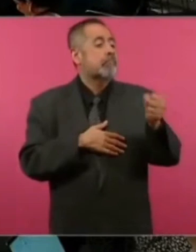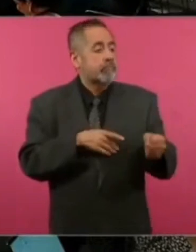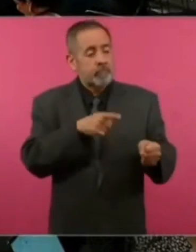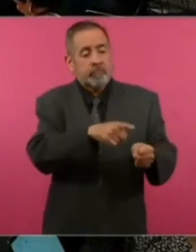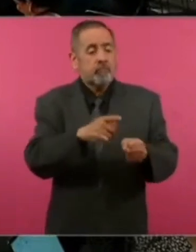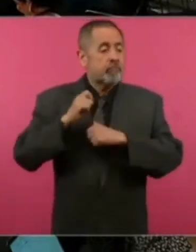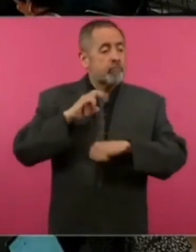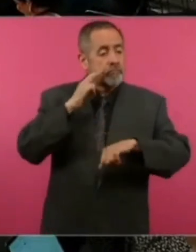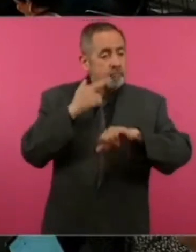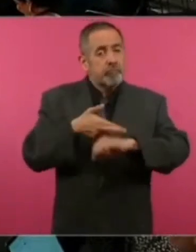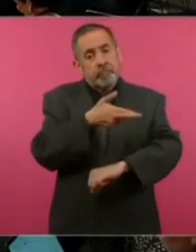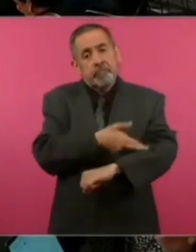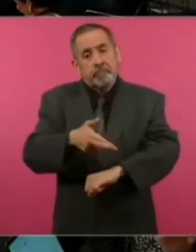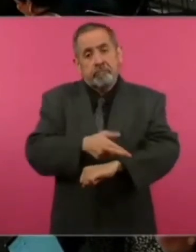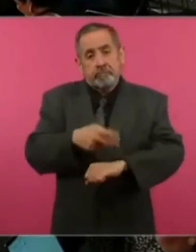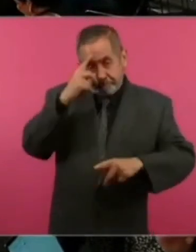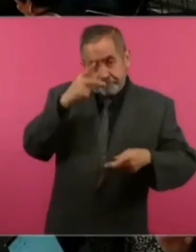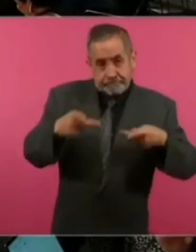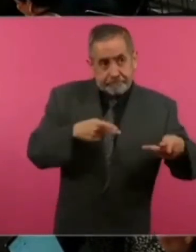el